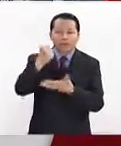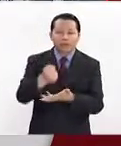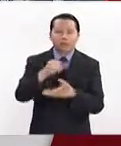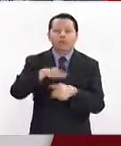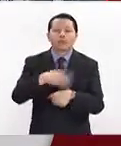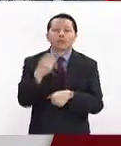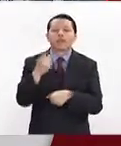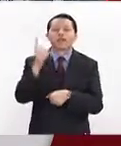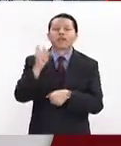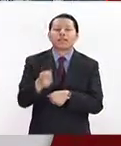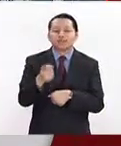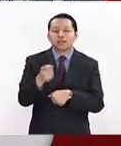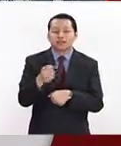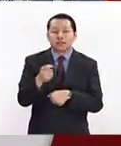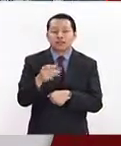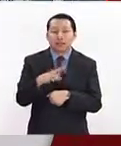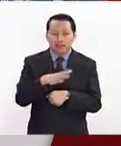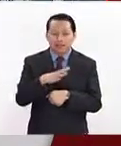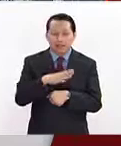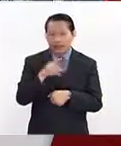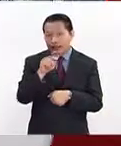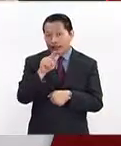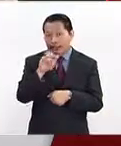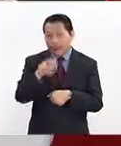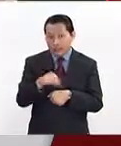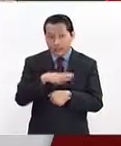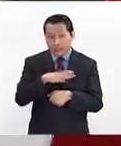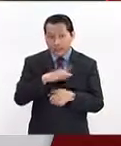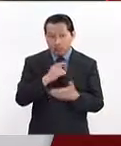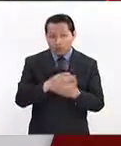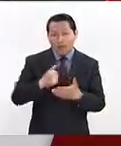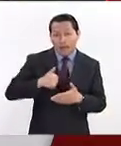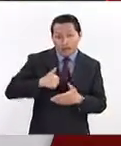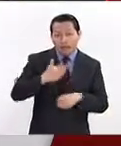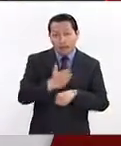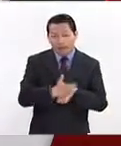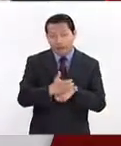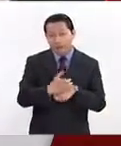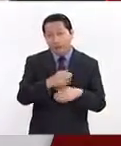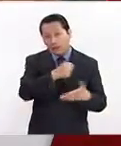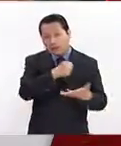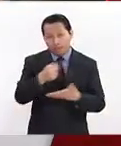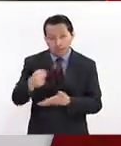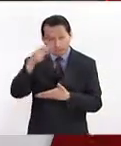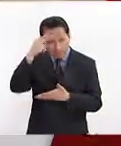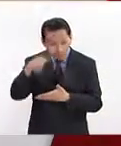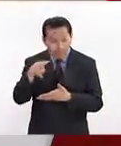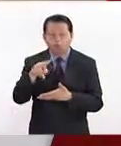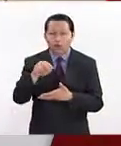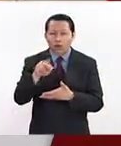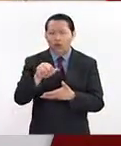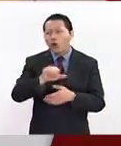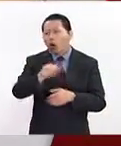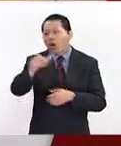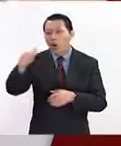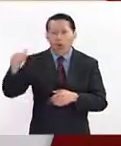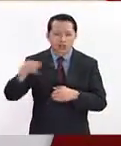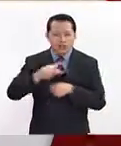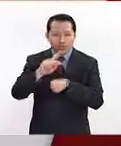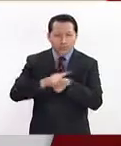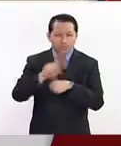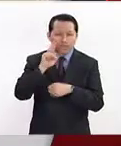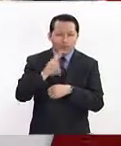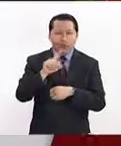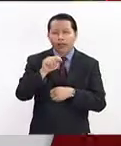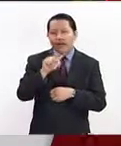qué? Porque no solo, a raíz del Telecán, no solo canadienses y estadounidenses han invertido en México, sino de otros países que ven al